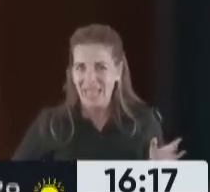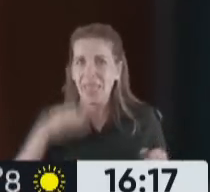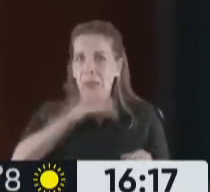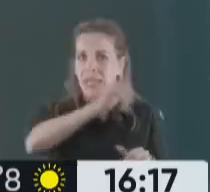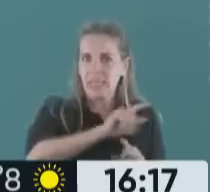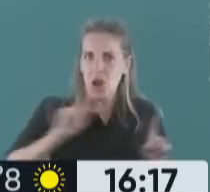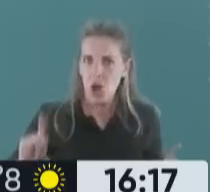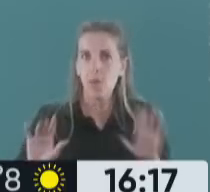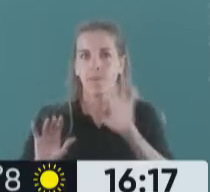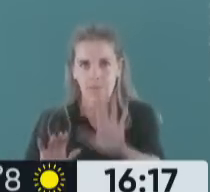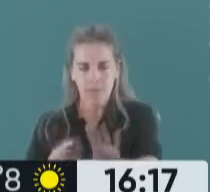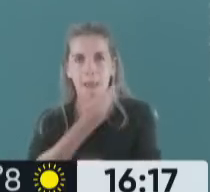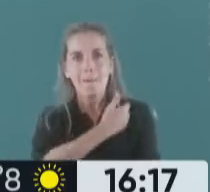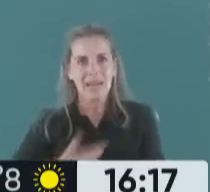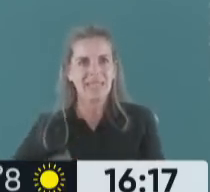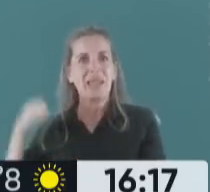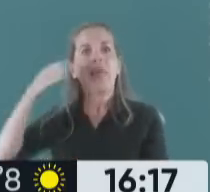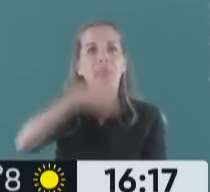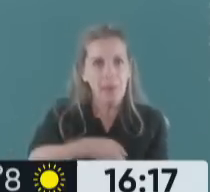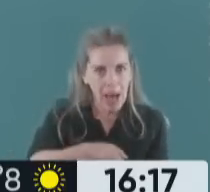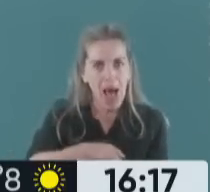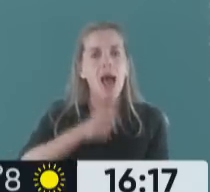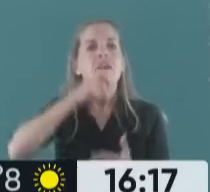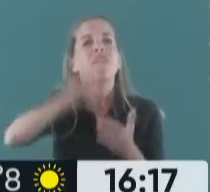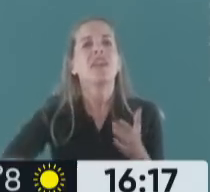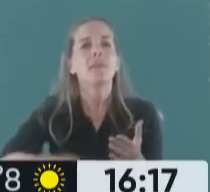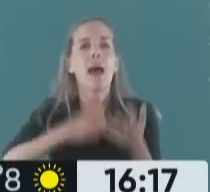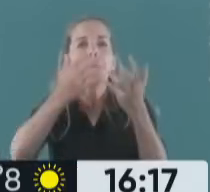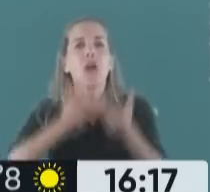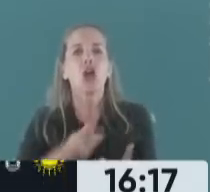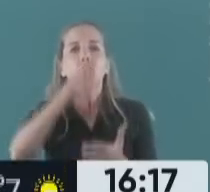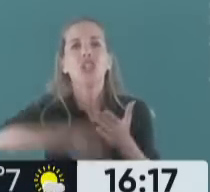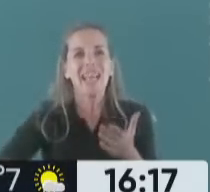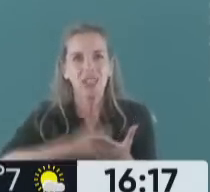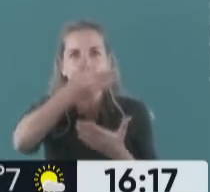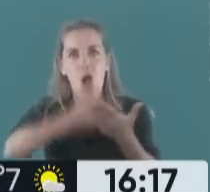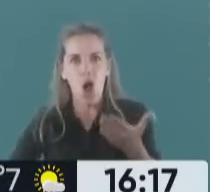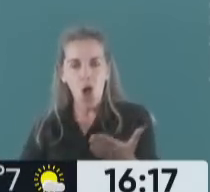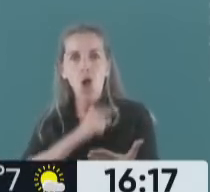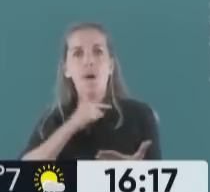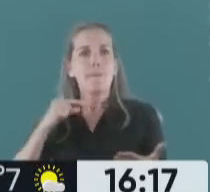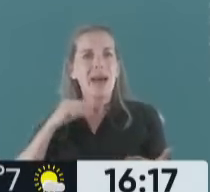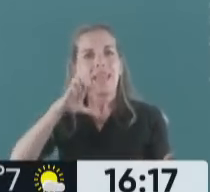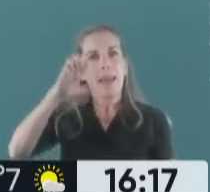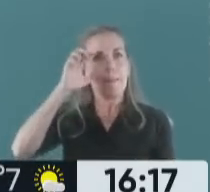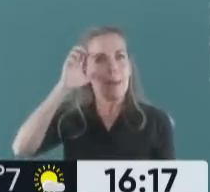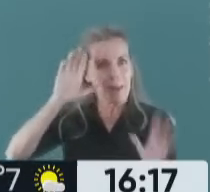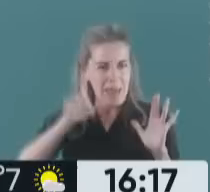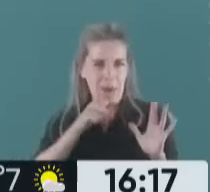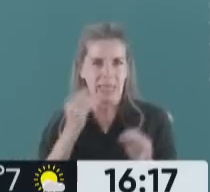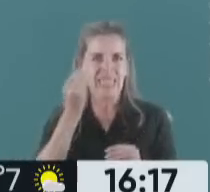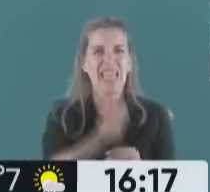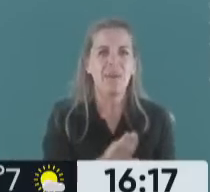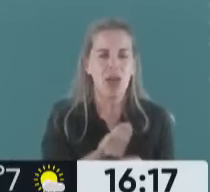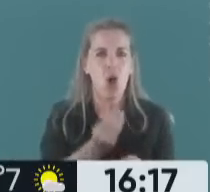va a ir a la firma del proyecto que está llevando adelante el padre Pepe, que entiendo que es al mediodía, ¿no? A